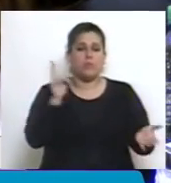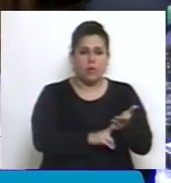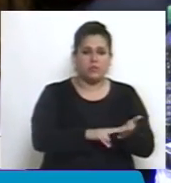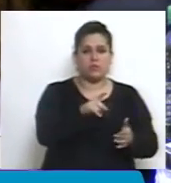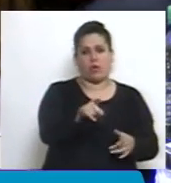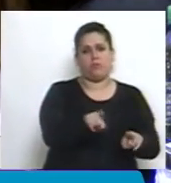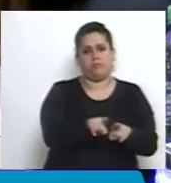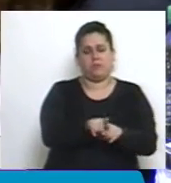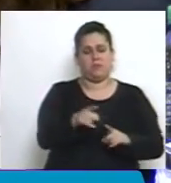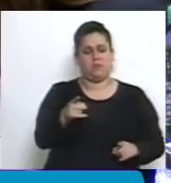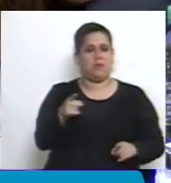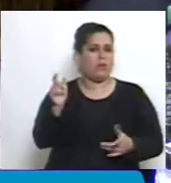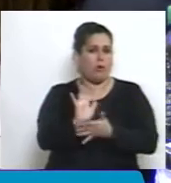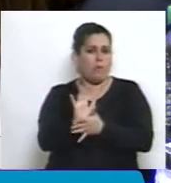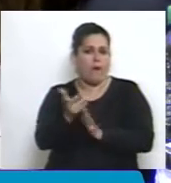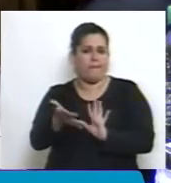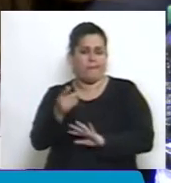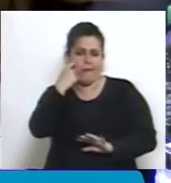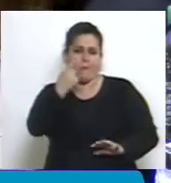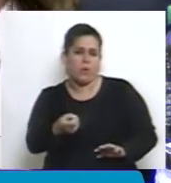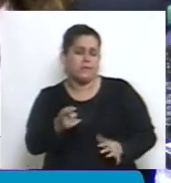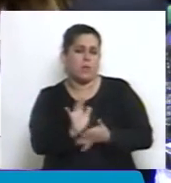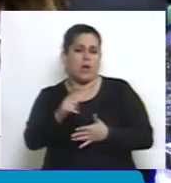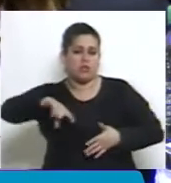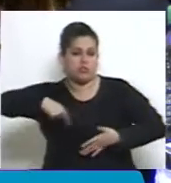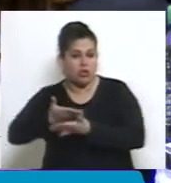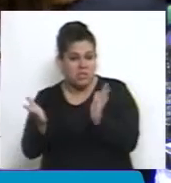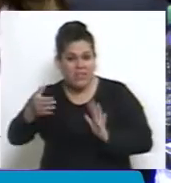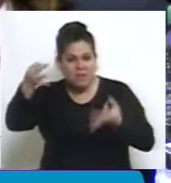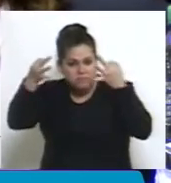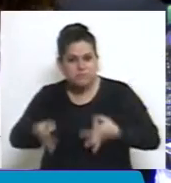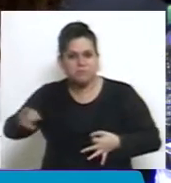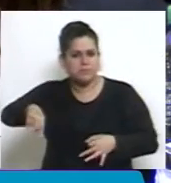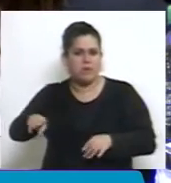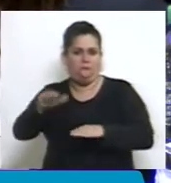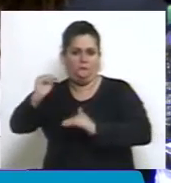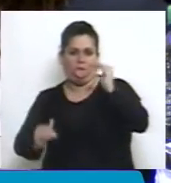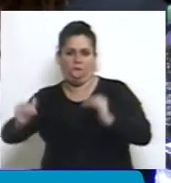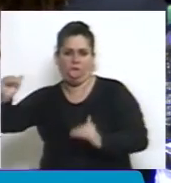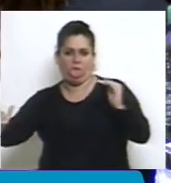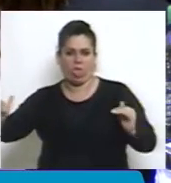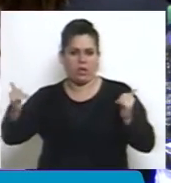un coeficiente que muestra una sociedad totalmente desigual.